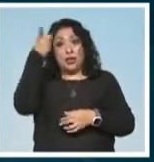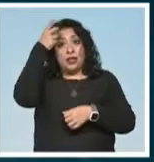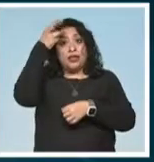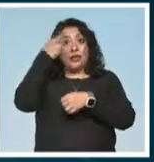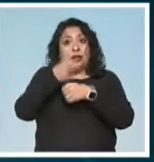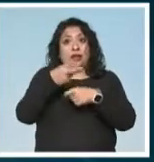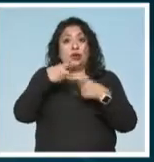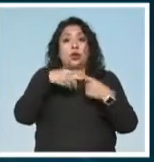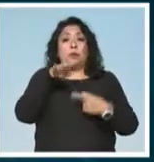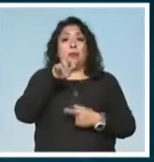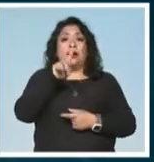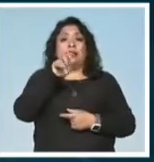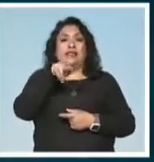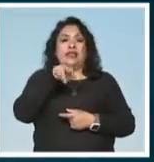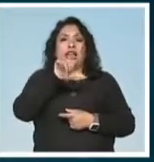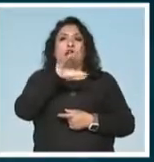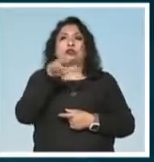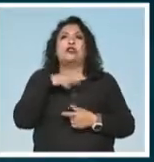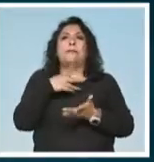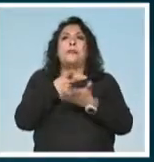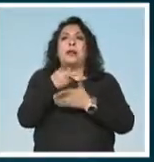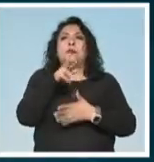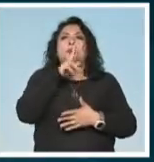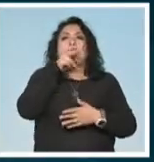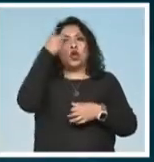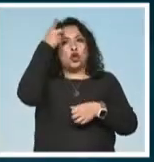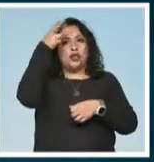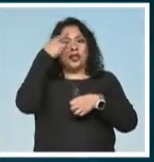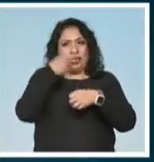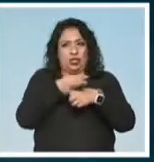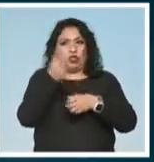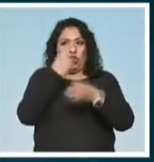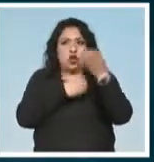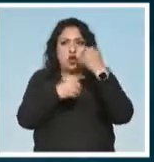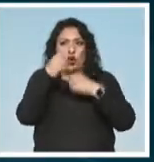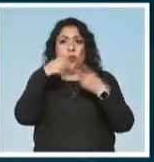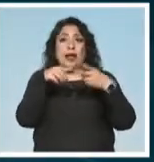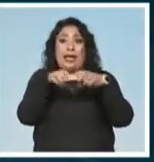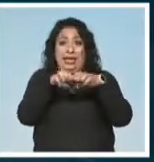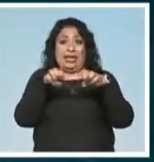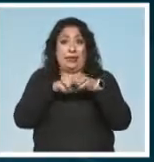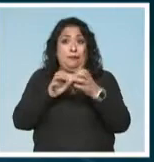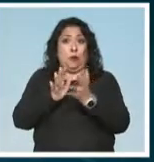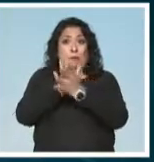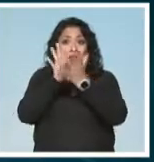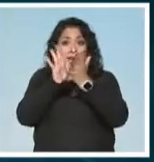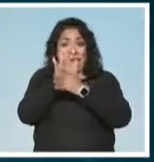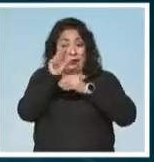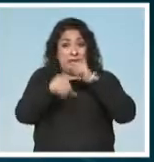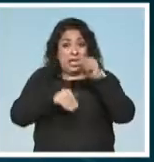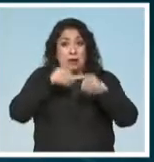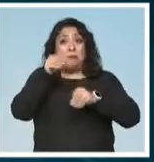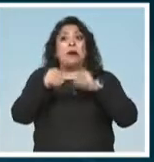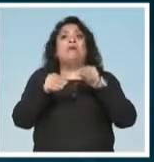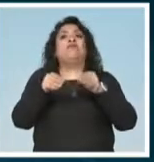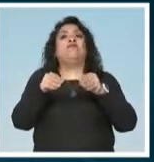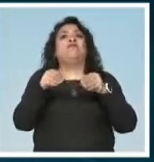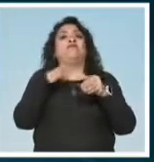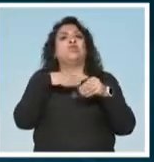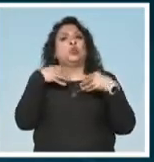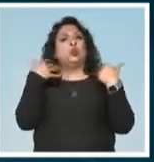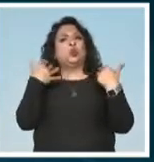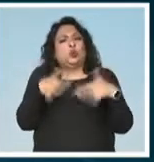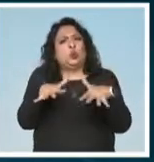director, Martín Acosta, se llevó Mejor Dirección de una Obra, y el equipo involucrado en el montaje coronó una